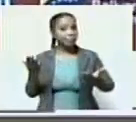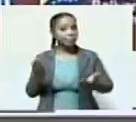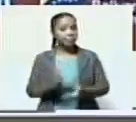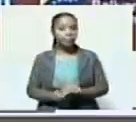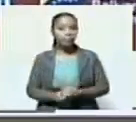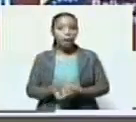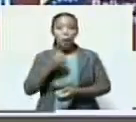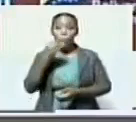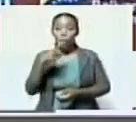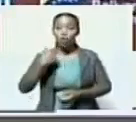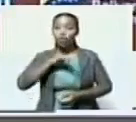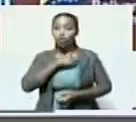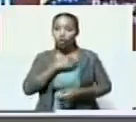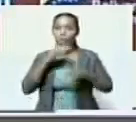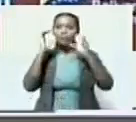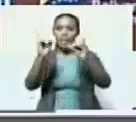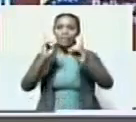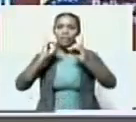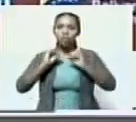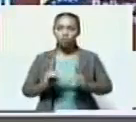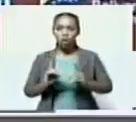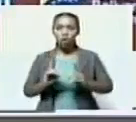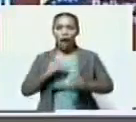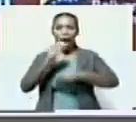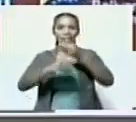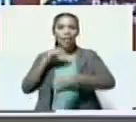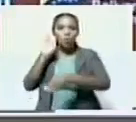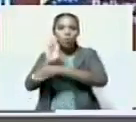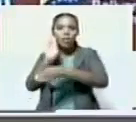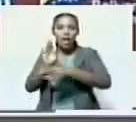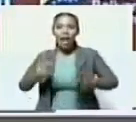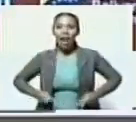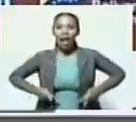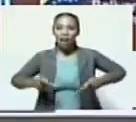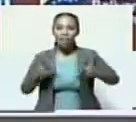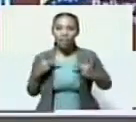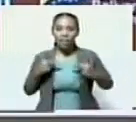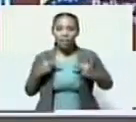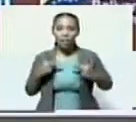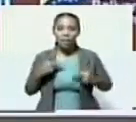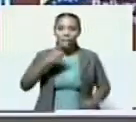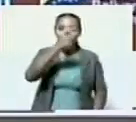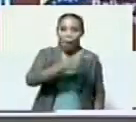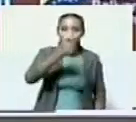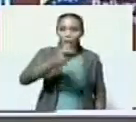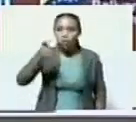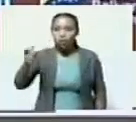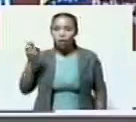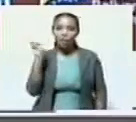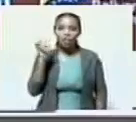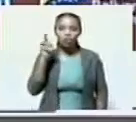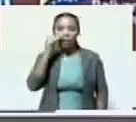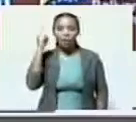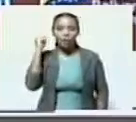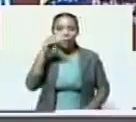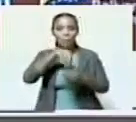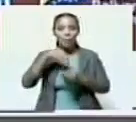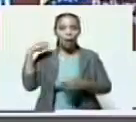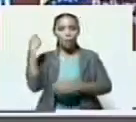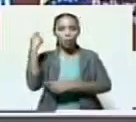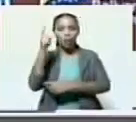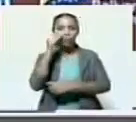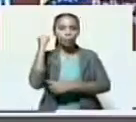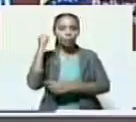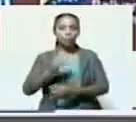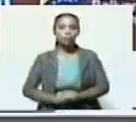bueno, estamos decididos a garantizar la vida de los venezolanos y las venezolanas, de los apureños y las